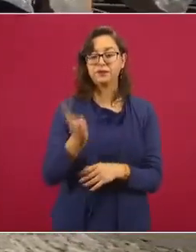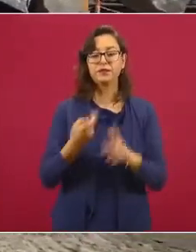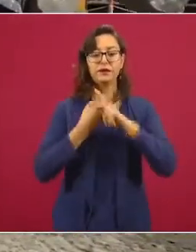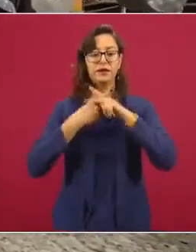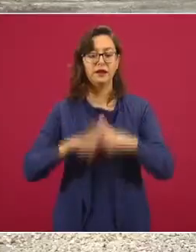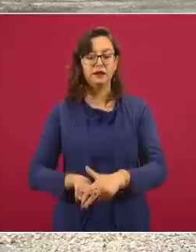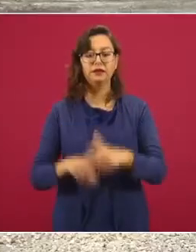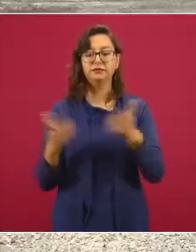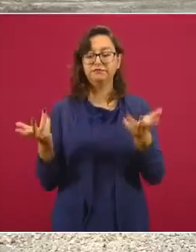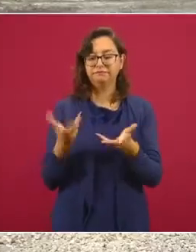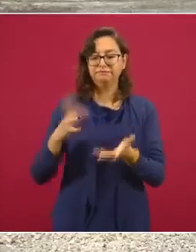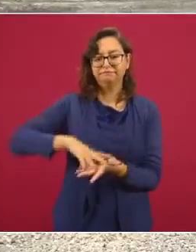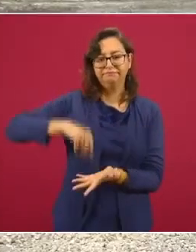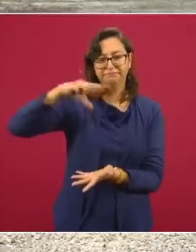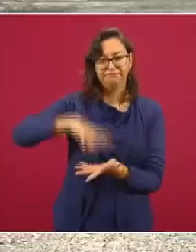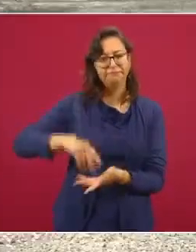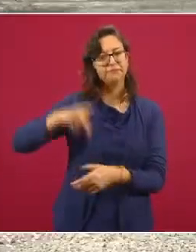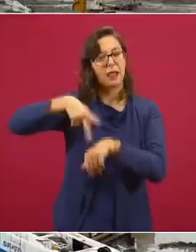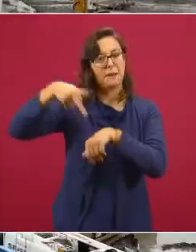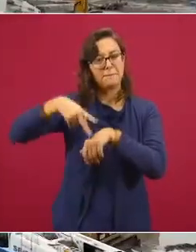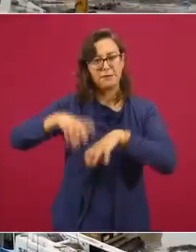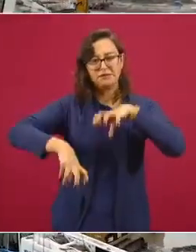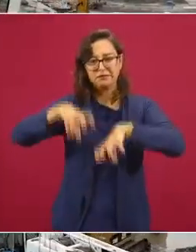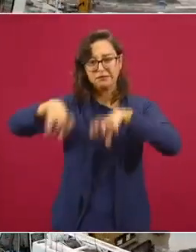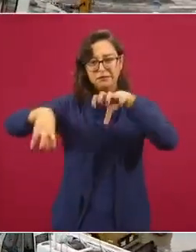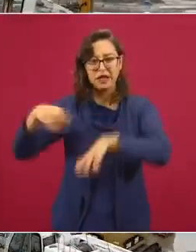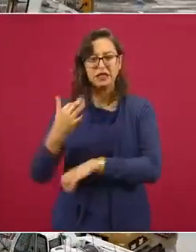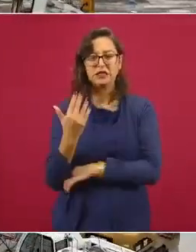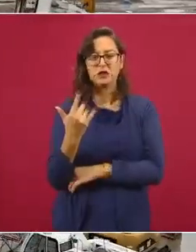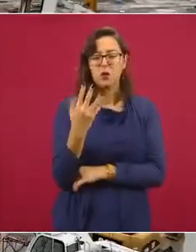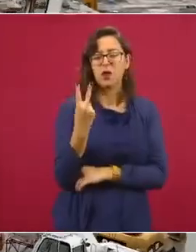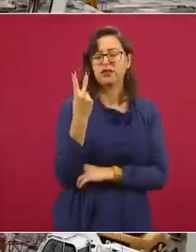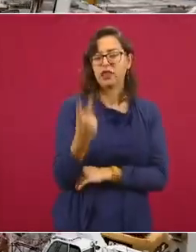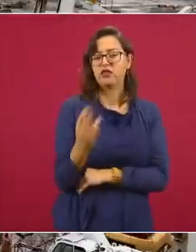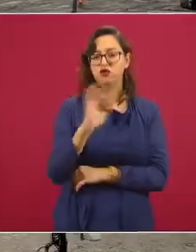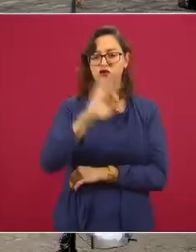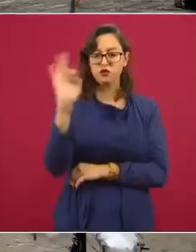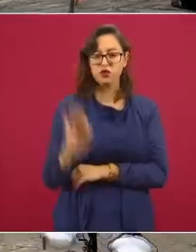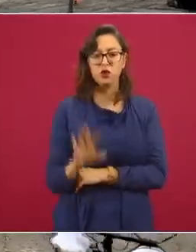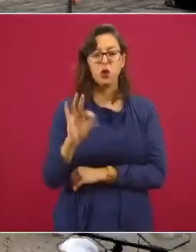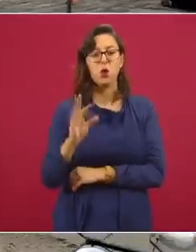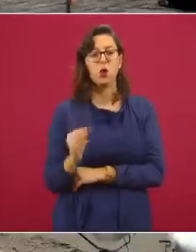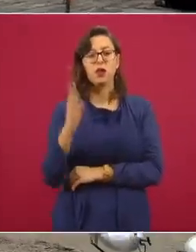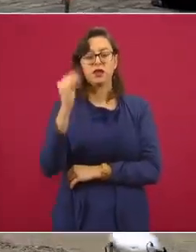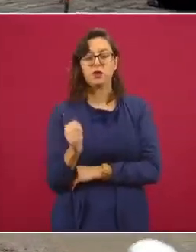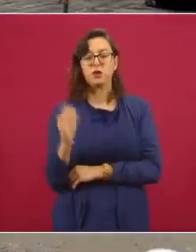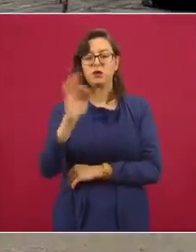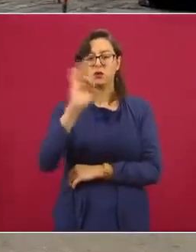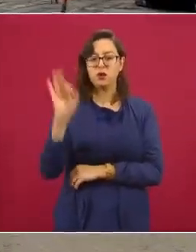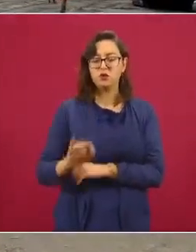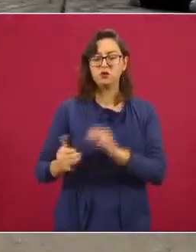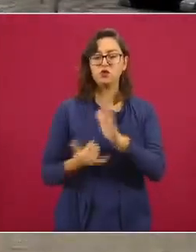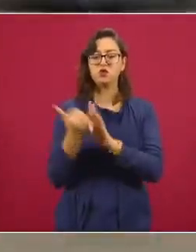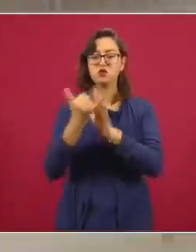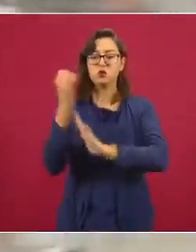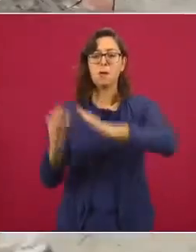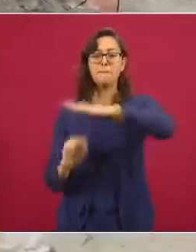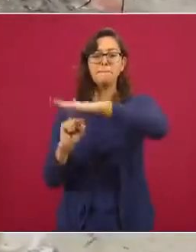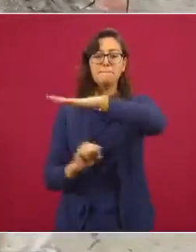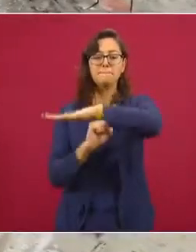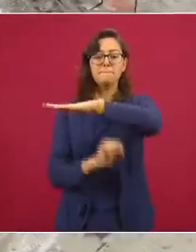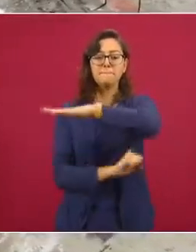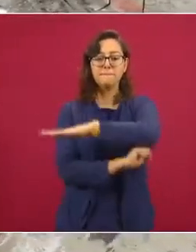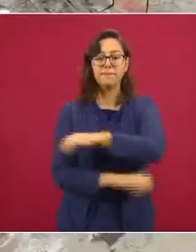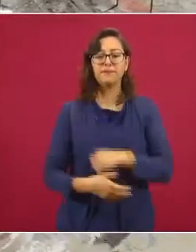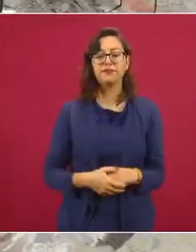de inclusiones de grava y concreto, con un avance del 52% y de un 49% en construcción de pilas. En el área